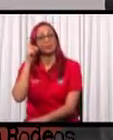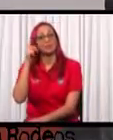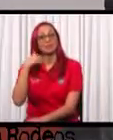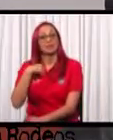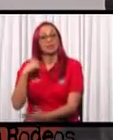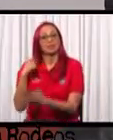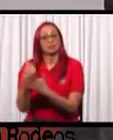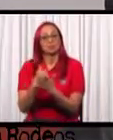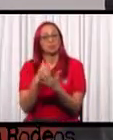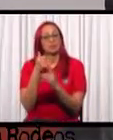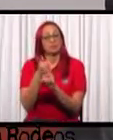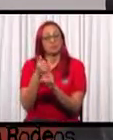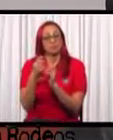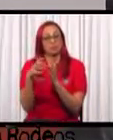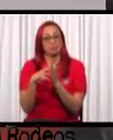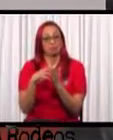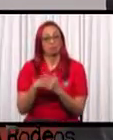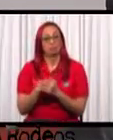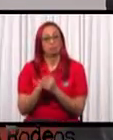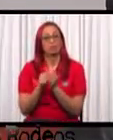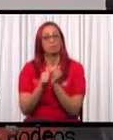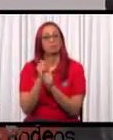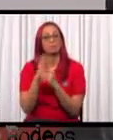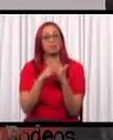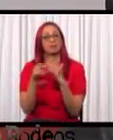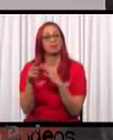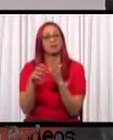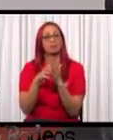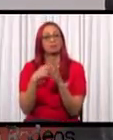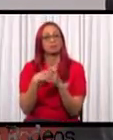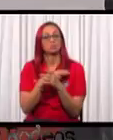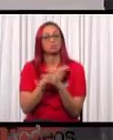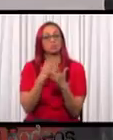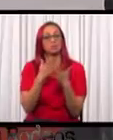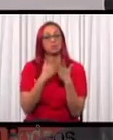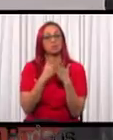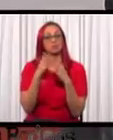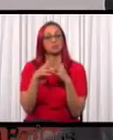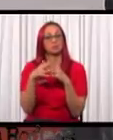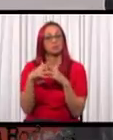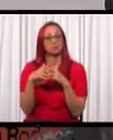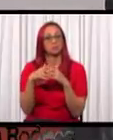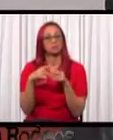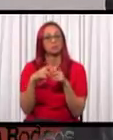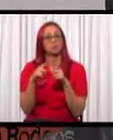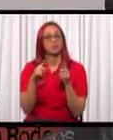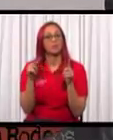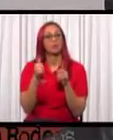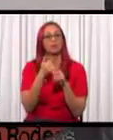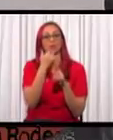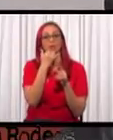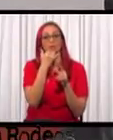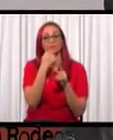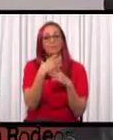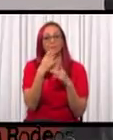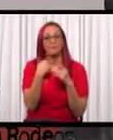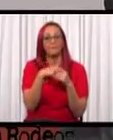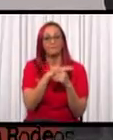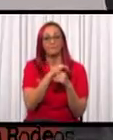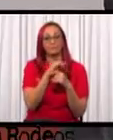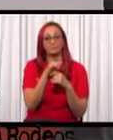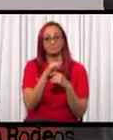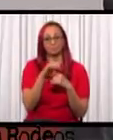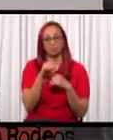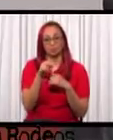arroz. La mayor parte del arroz que nosotros traemos es de Estados Unidos. Pero, ¿qué es lo que nos interesa a nosotros como Conarroz?